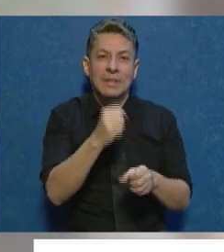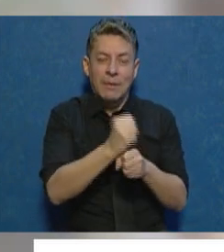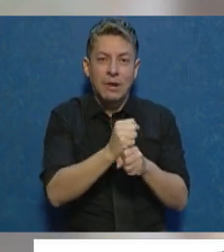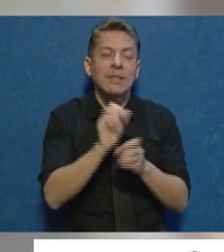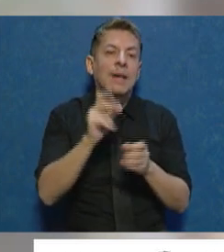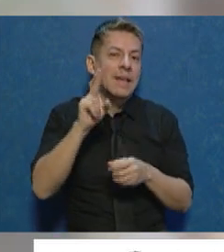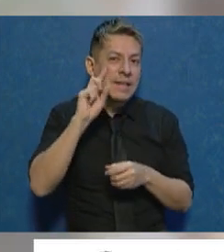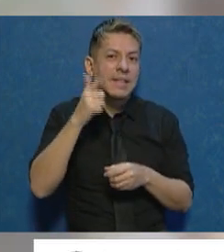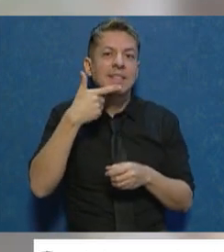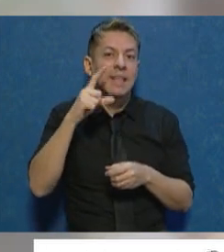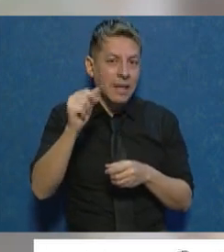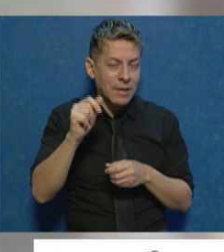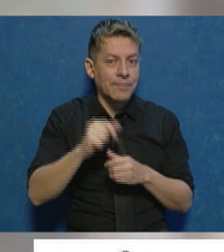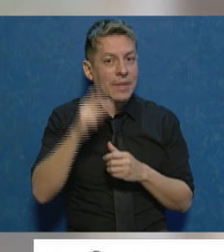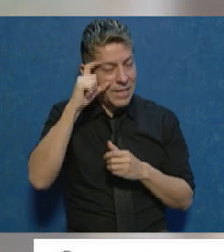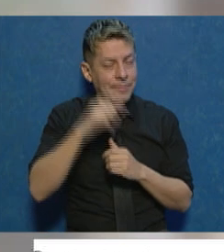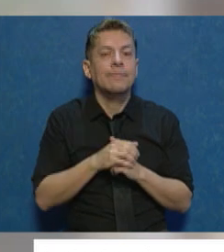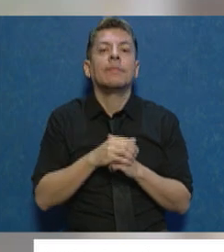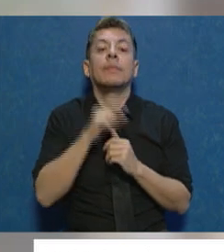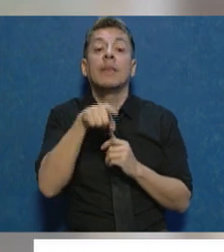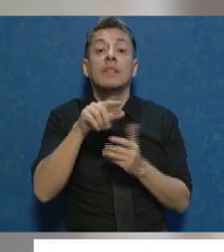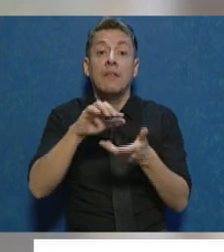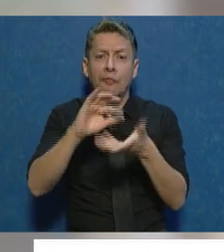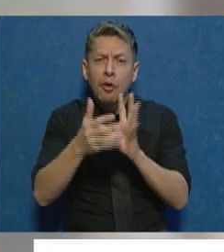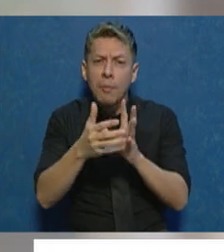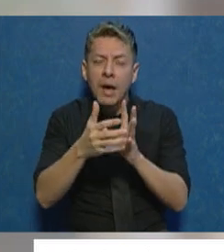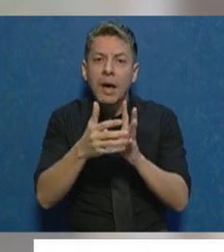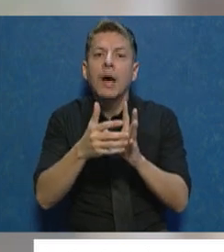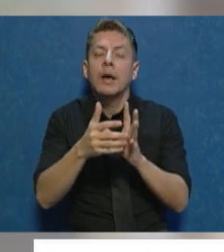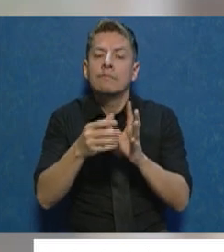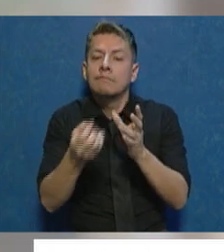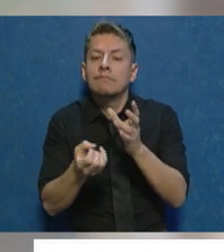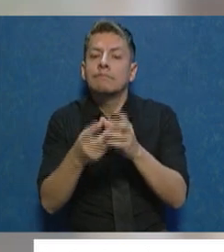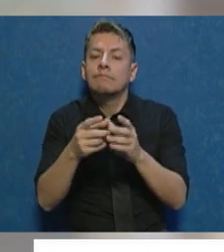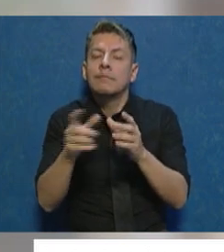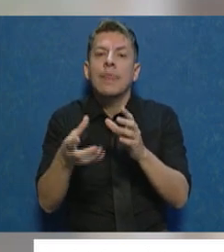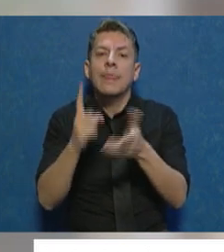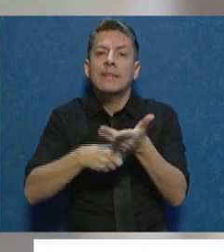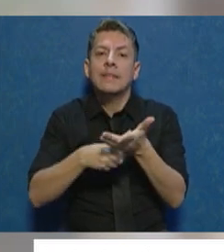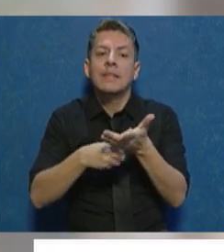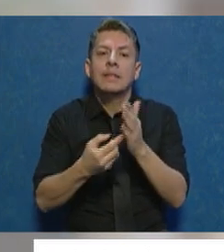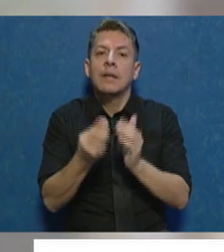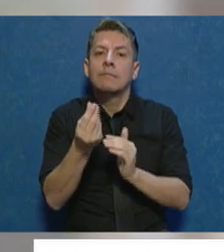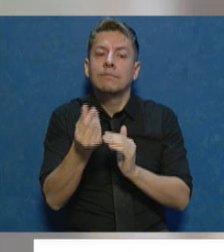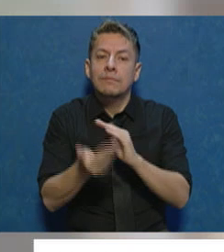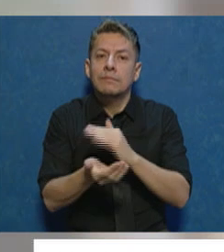RIPTE. De esa fórmula va a surgir concretamente el incremento de los alquileres.